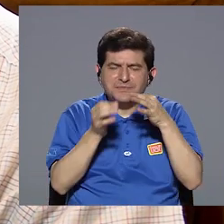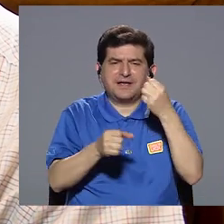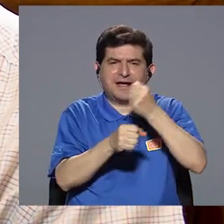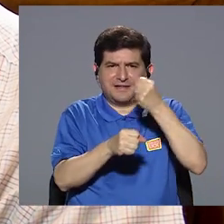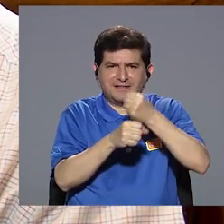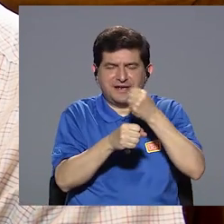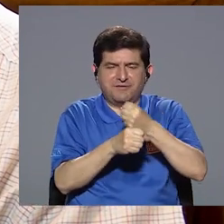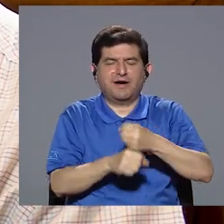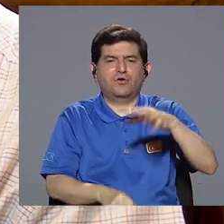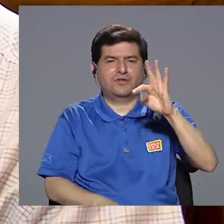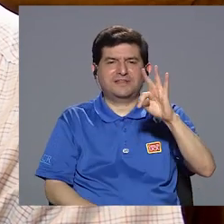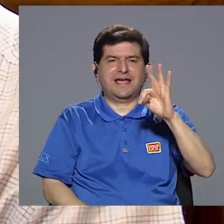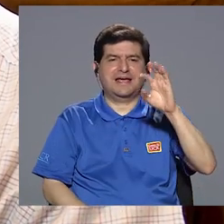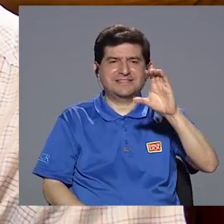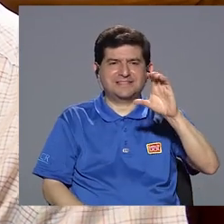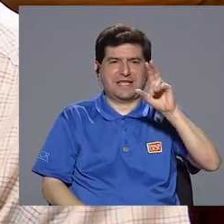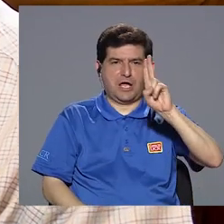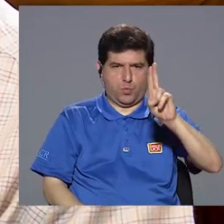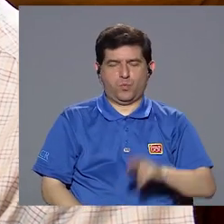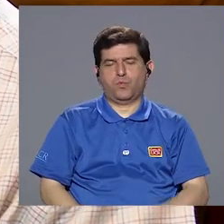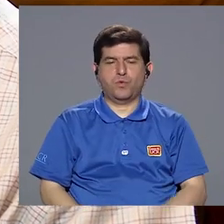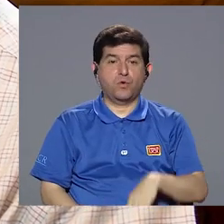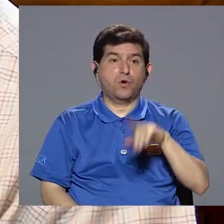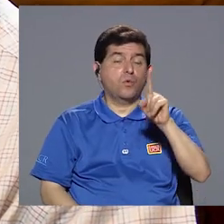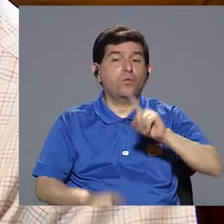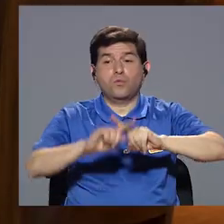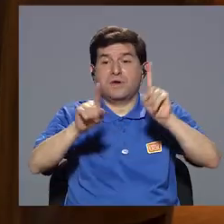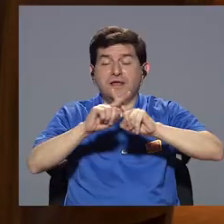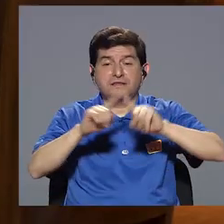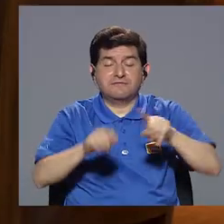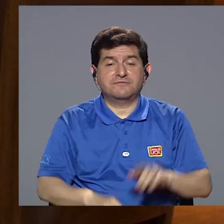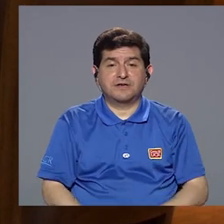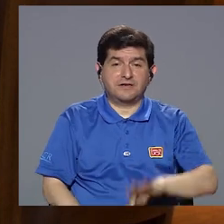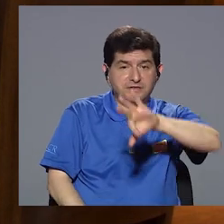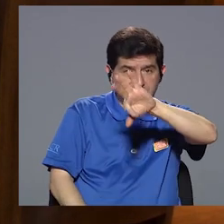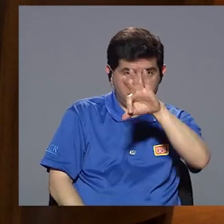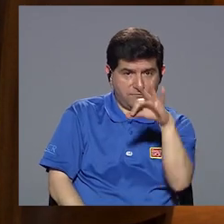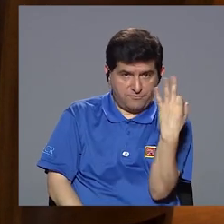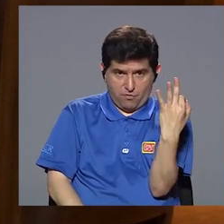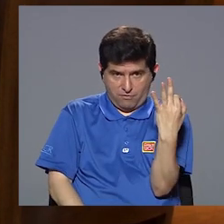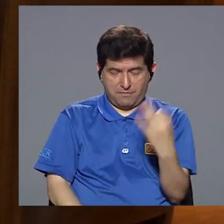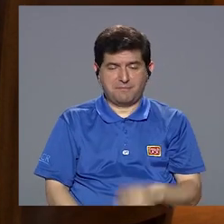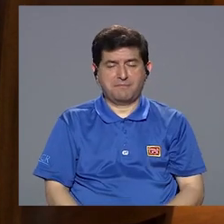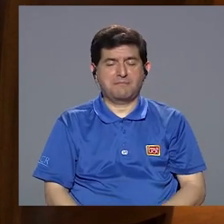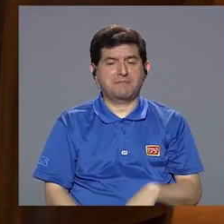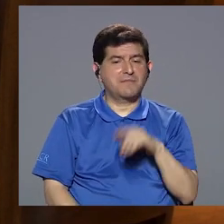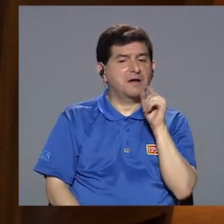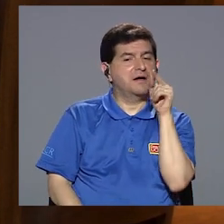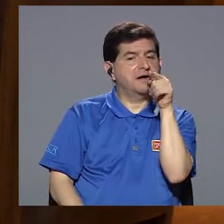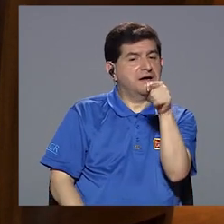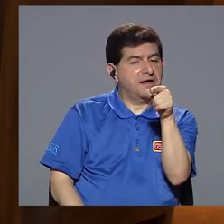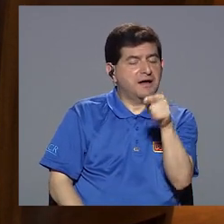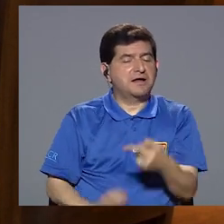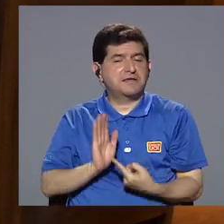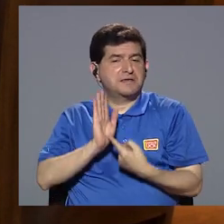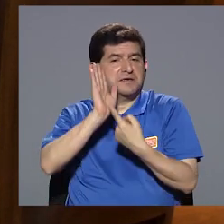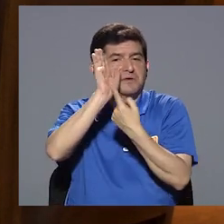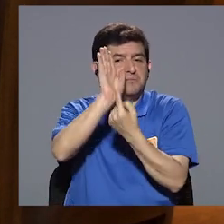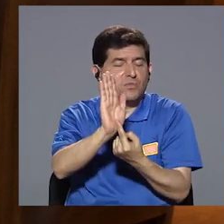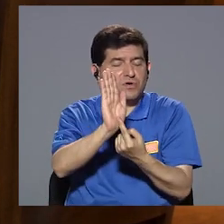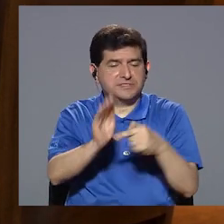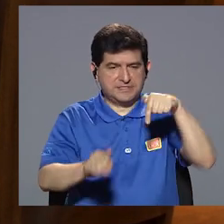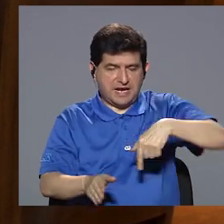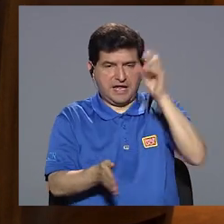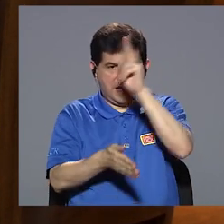referencia al trabajo comunal universitario como una de esas tantas dimensiones mediante las cuales